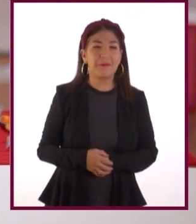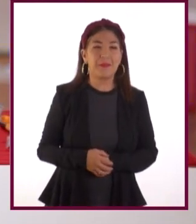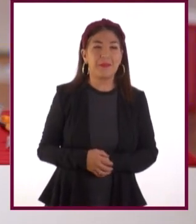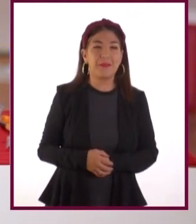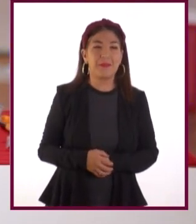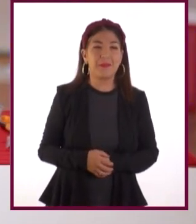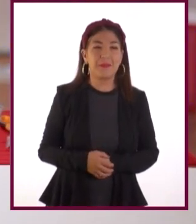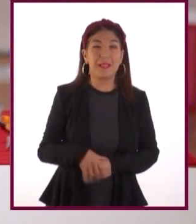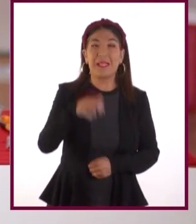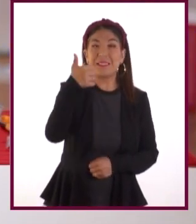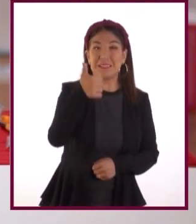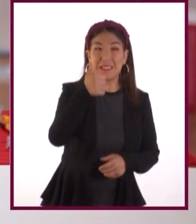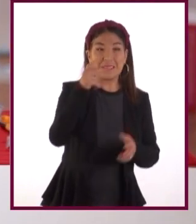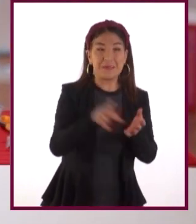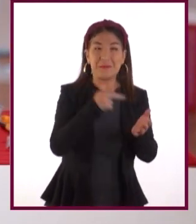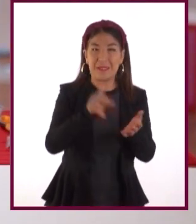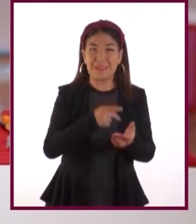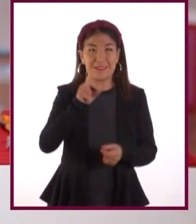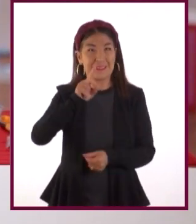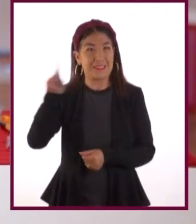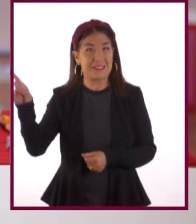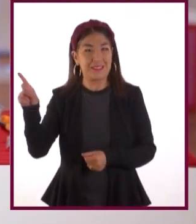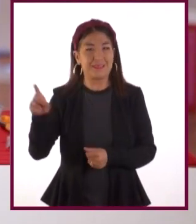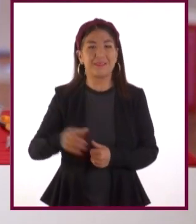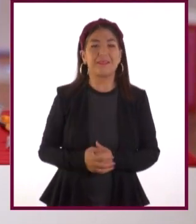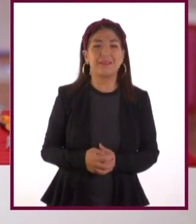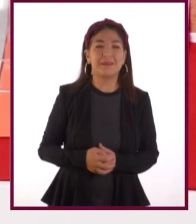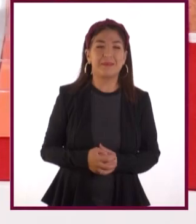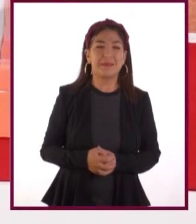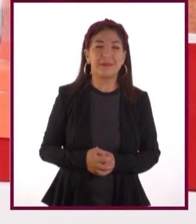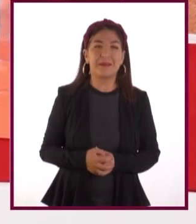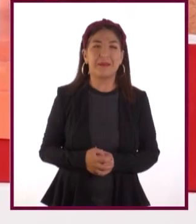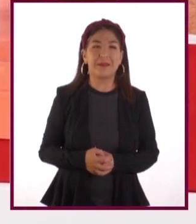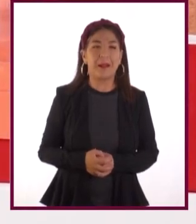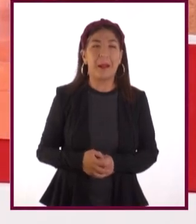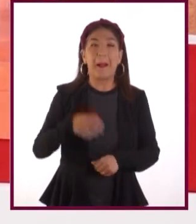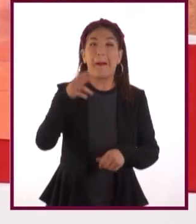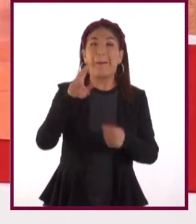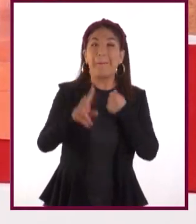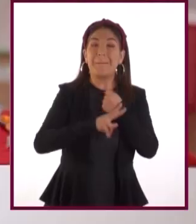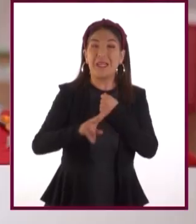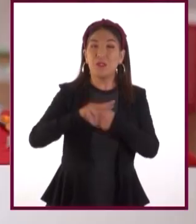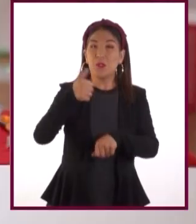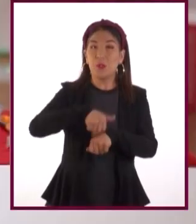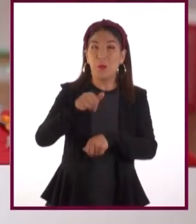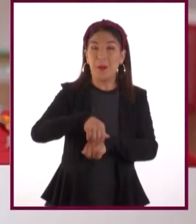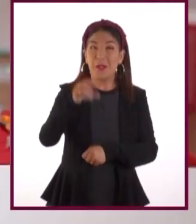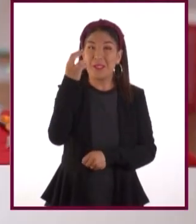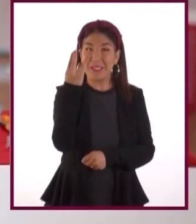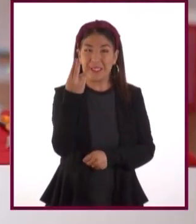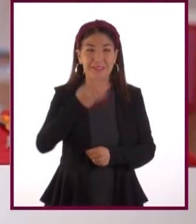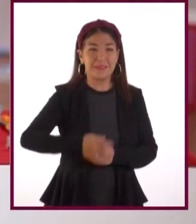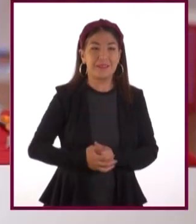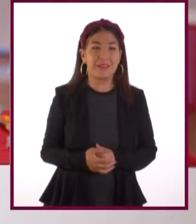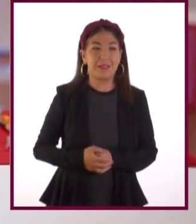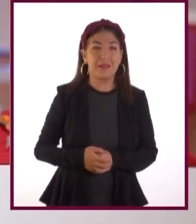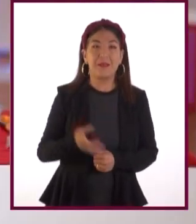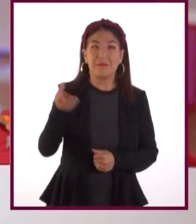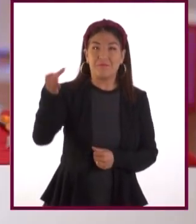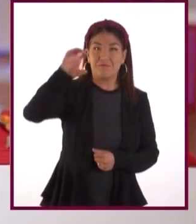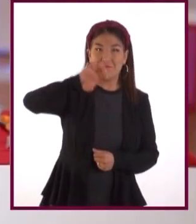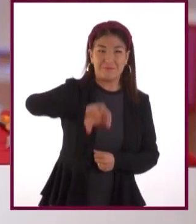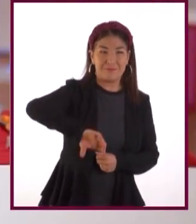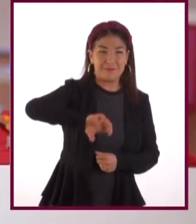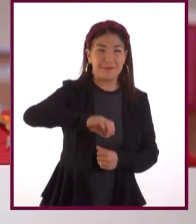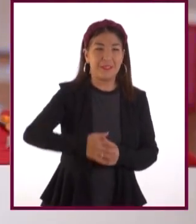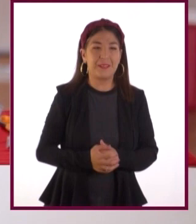y ahora lo voy a mover 3, 4, 5, 6 veces a la derecha. 6. Vaso número 3, lo